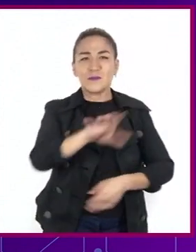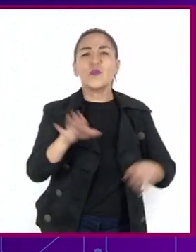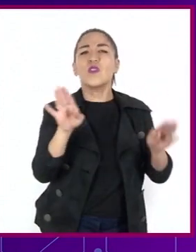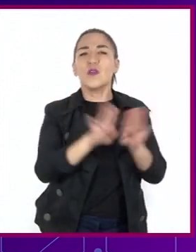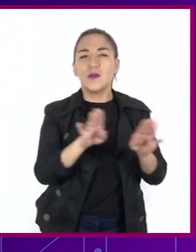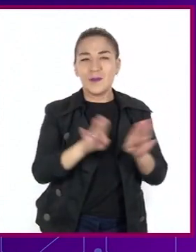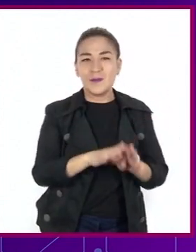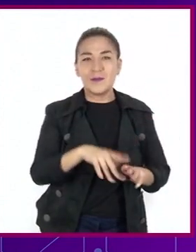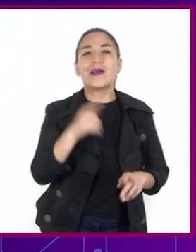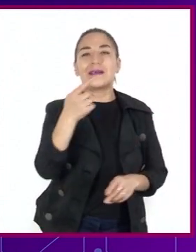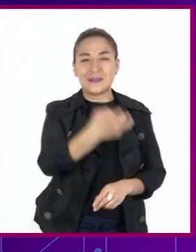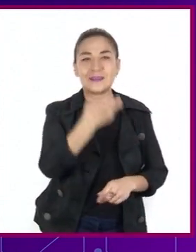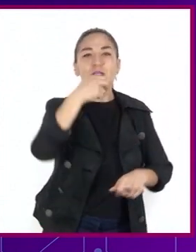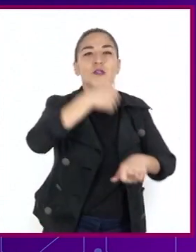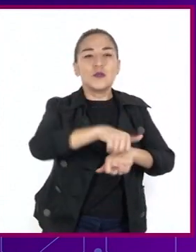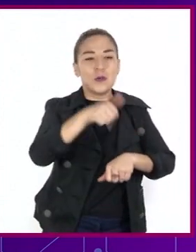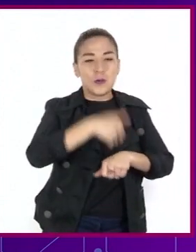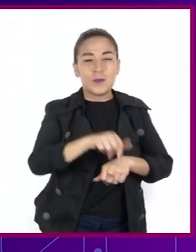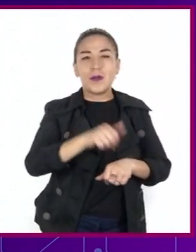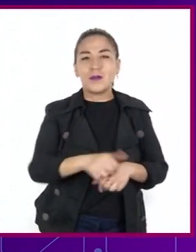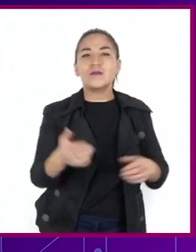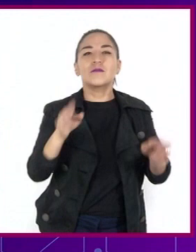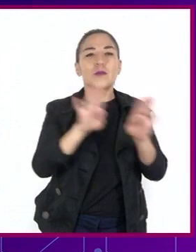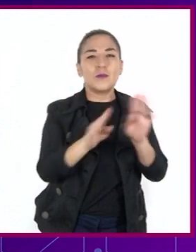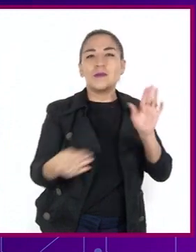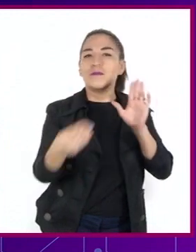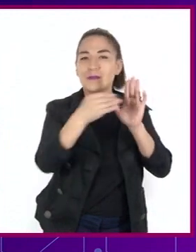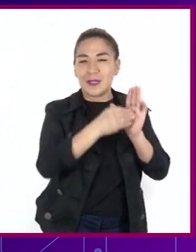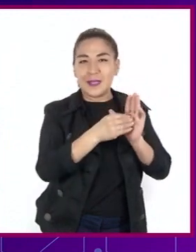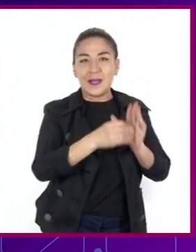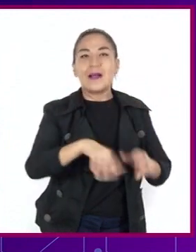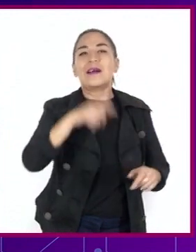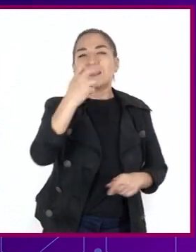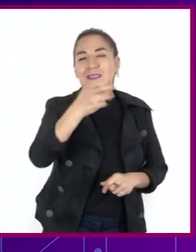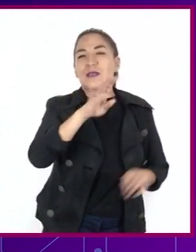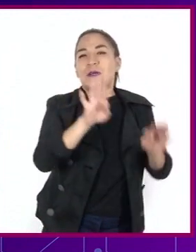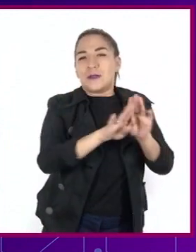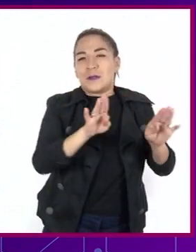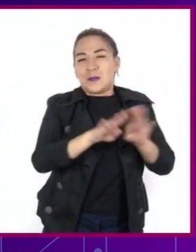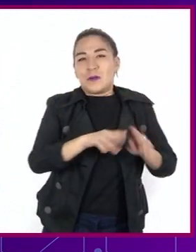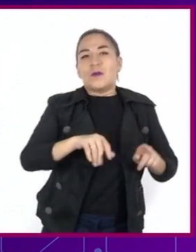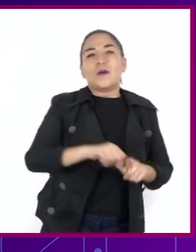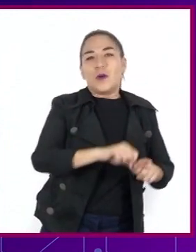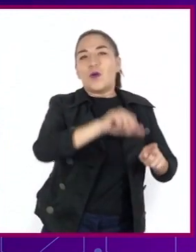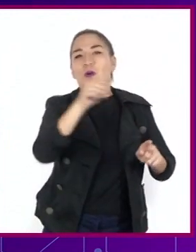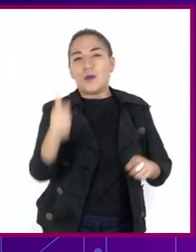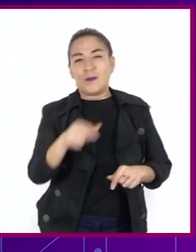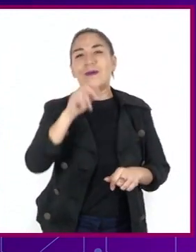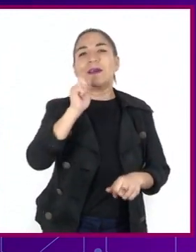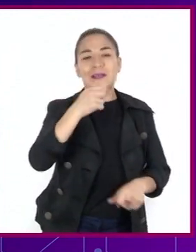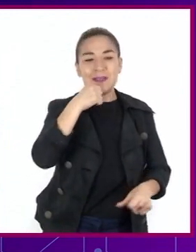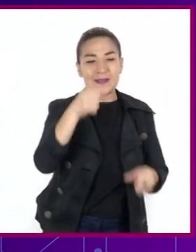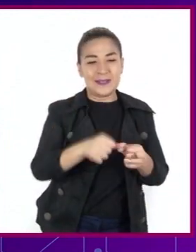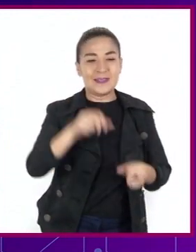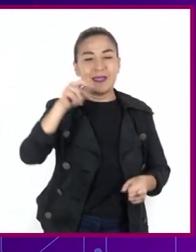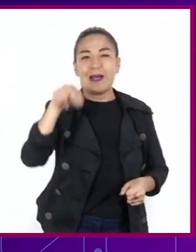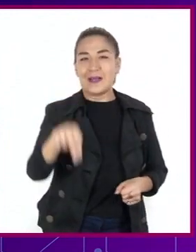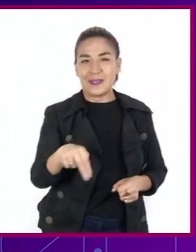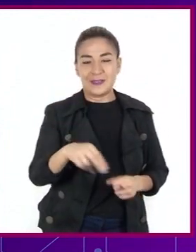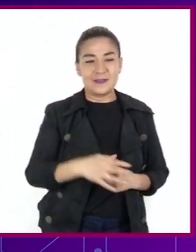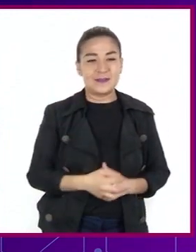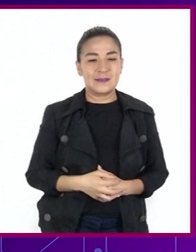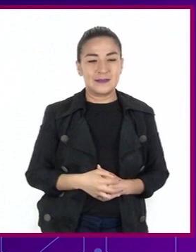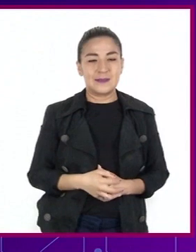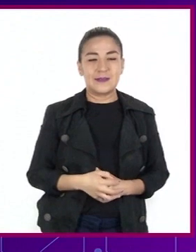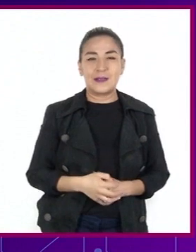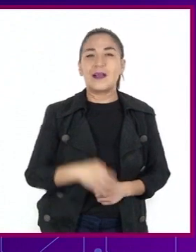plantea en función del número de término o de posición, al que habitualmente se le asigna la literal n. En